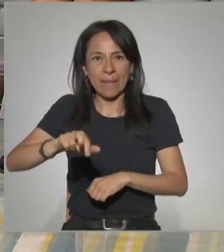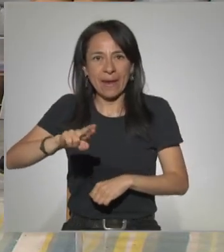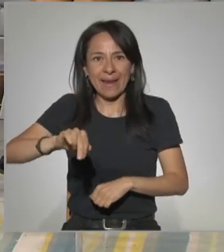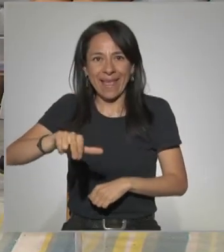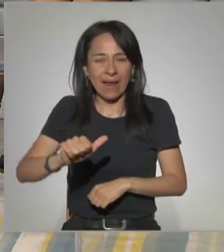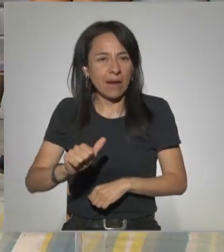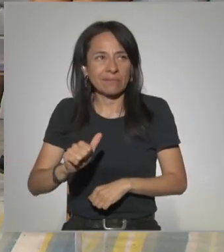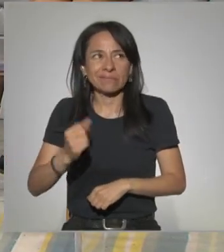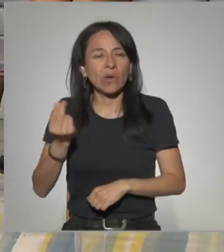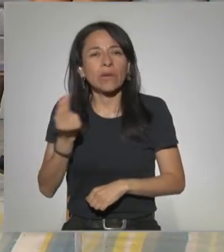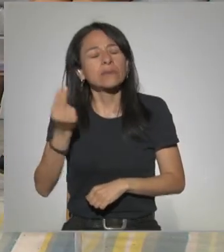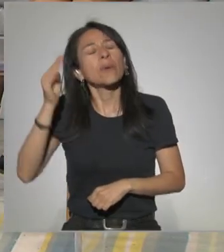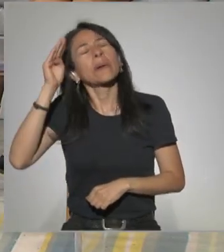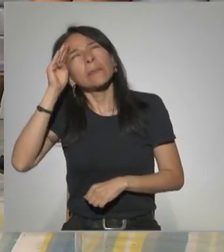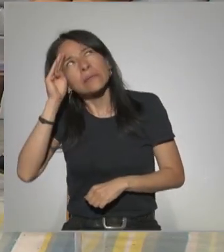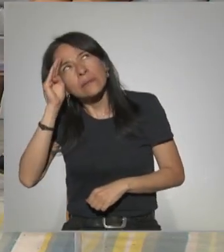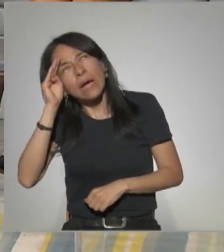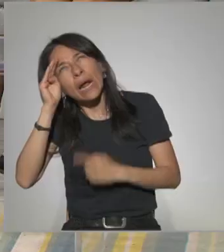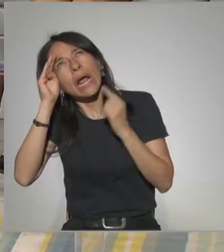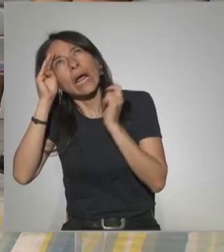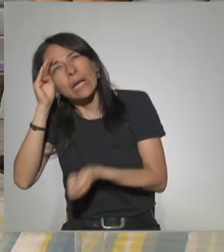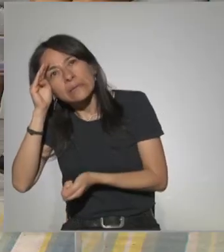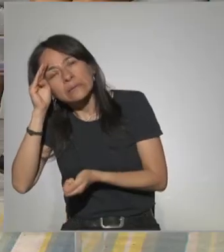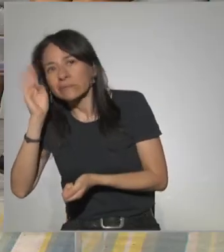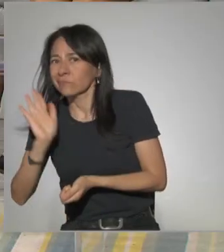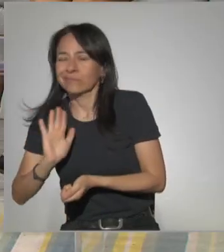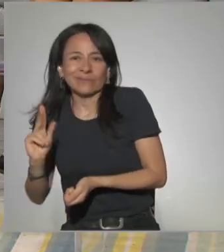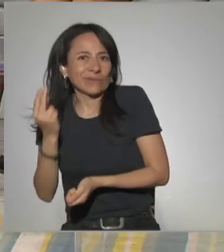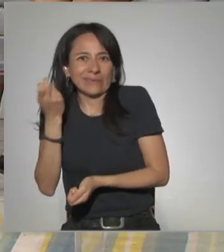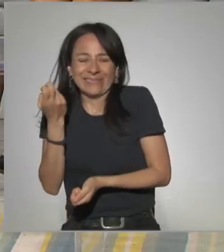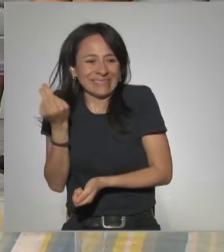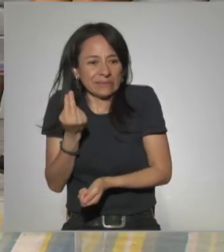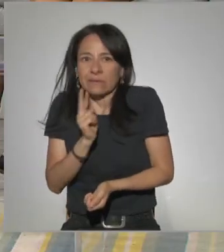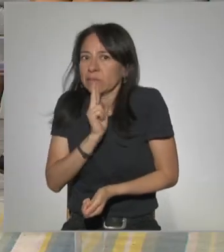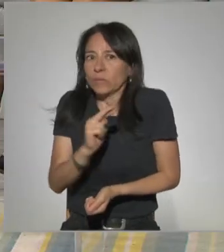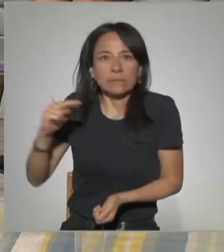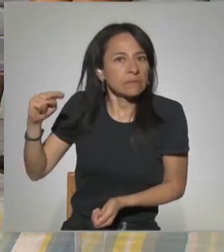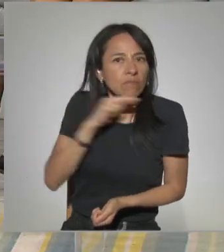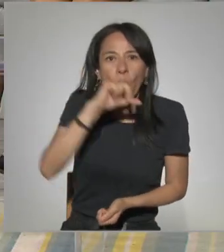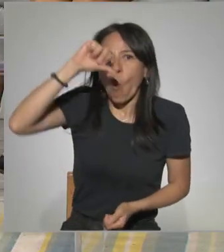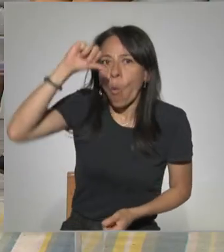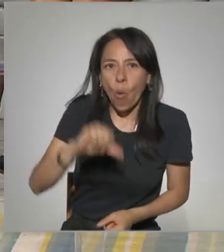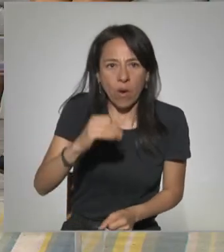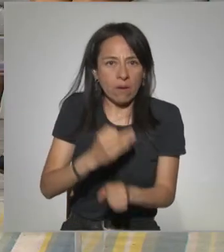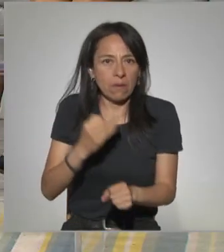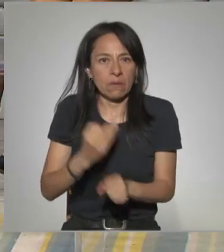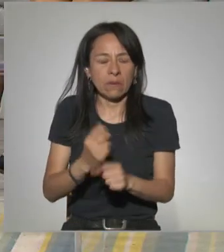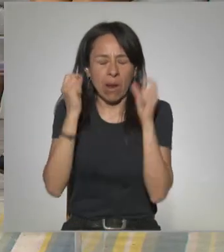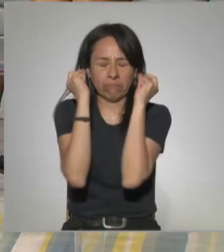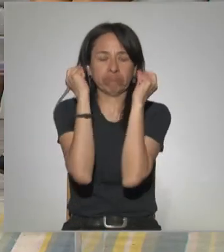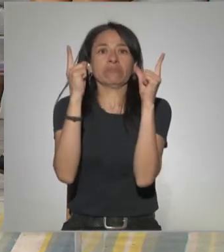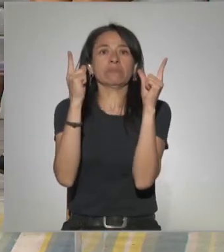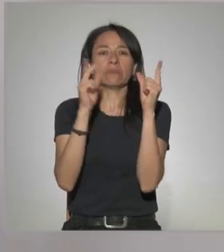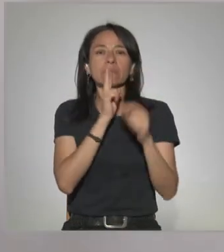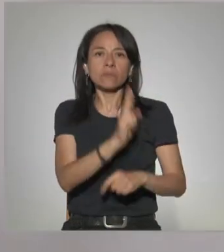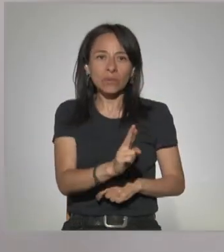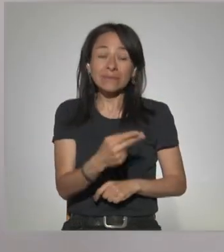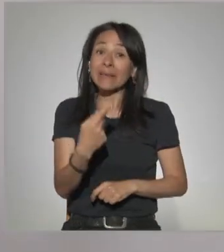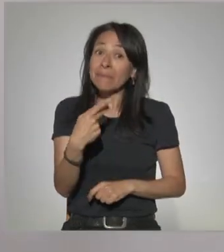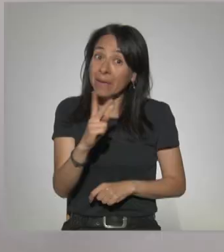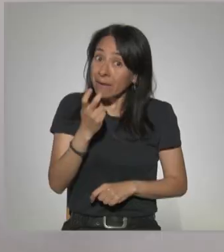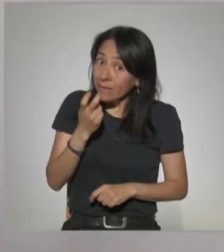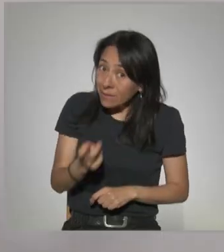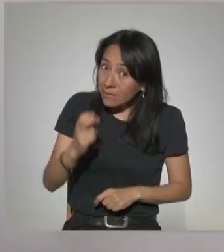necesito sobrevivir. Pero si ya este cortisol se mantiene, como que se vuelve